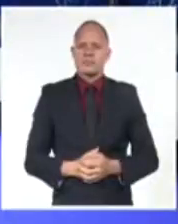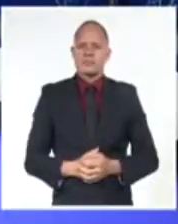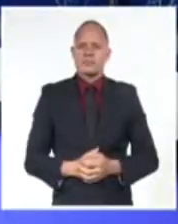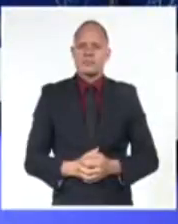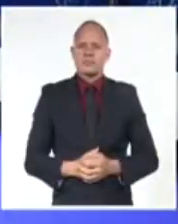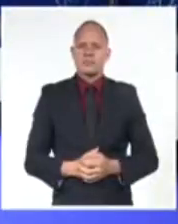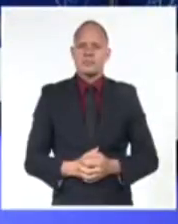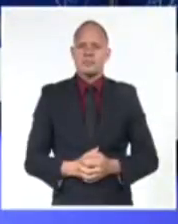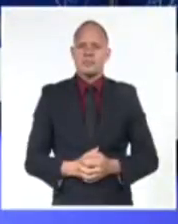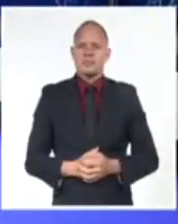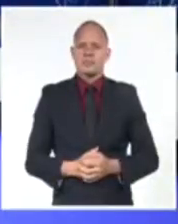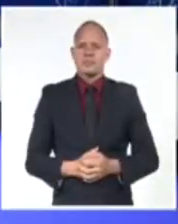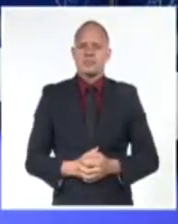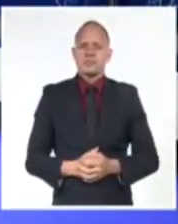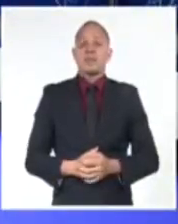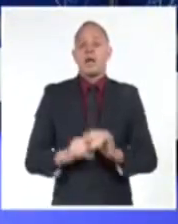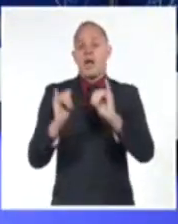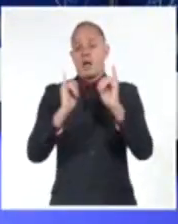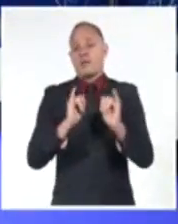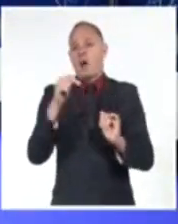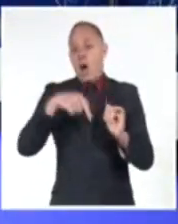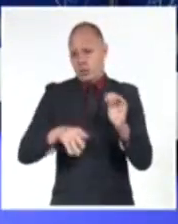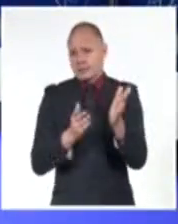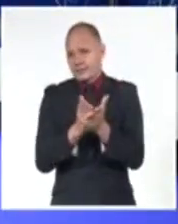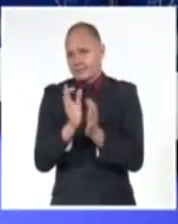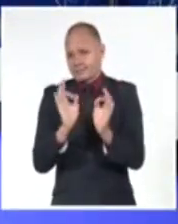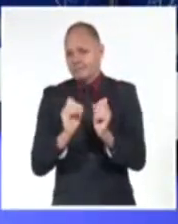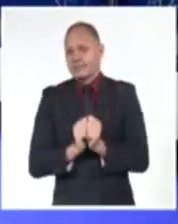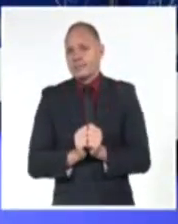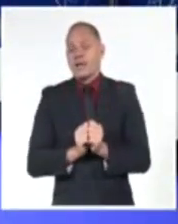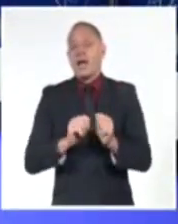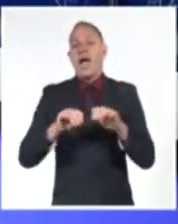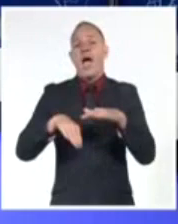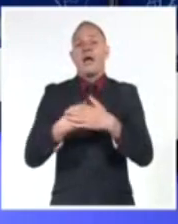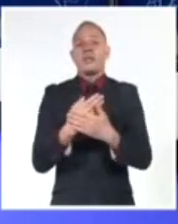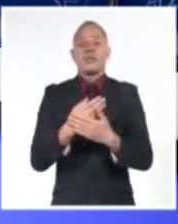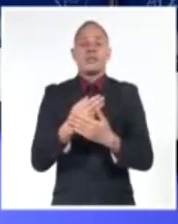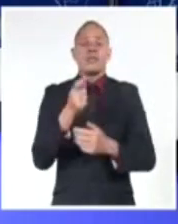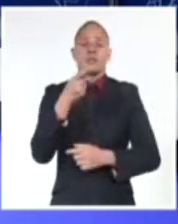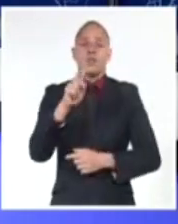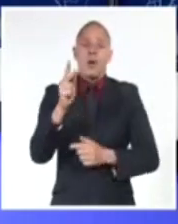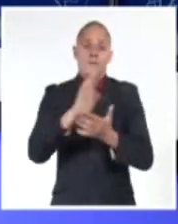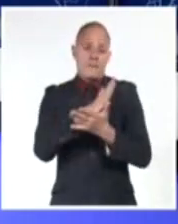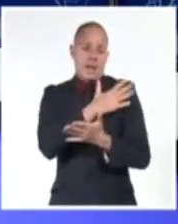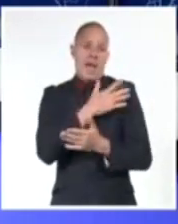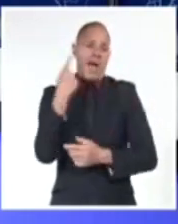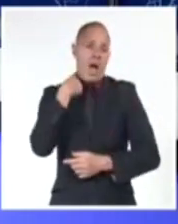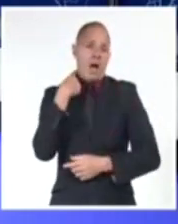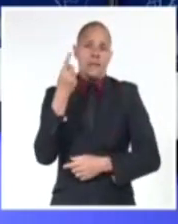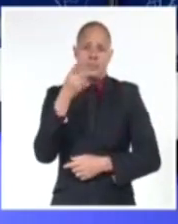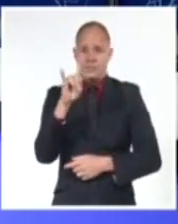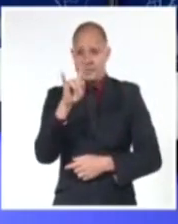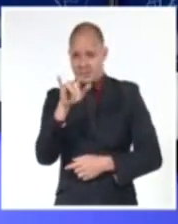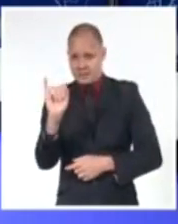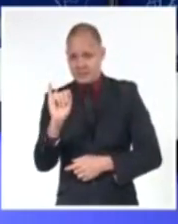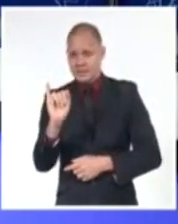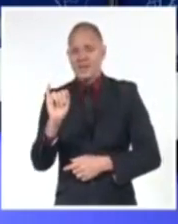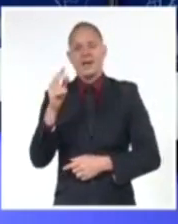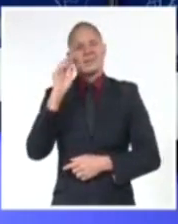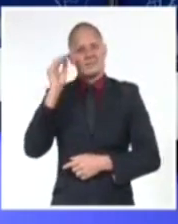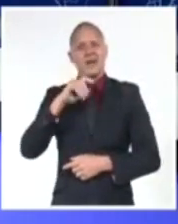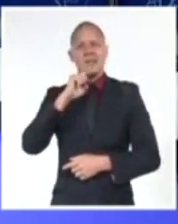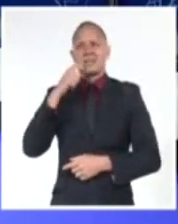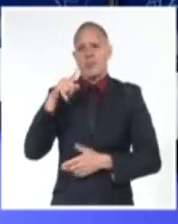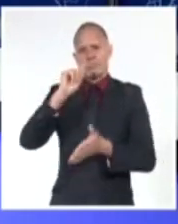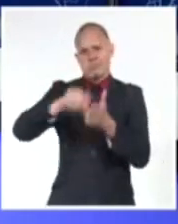Continuamos con más información en la emisión estelar de sábado. El 12 de marzo de 1996 fue firmada la ley Helms-Burton, que